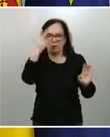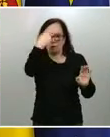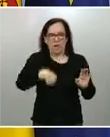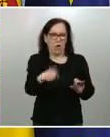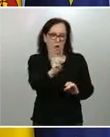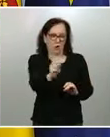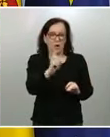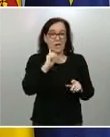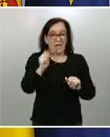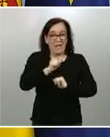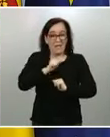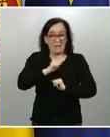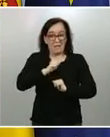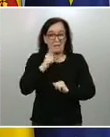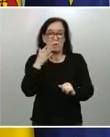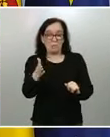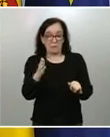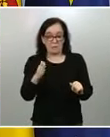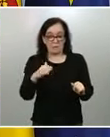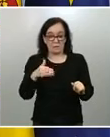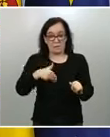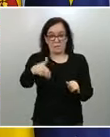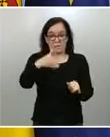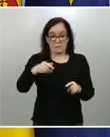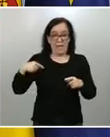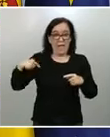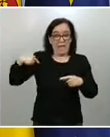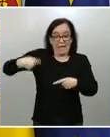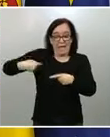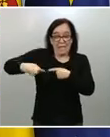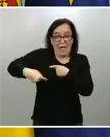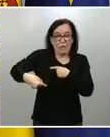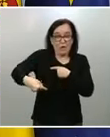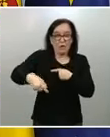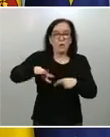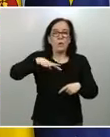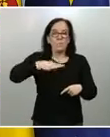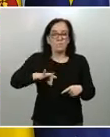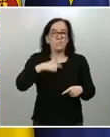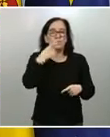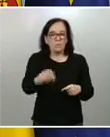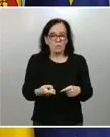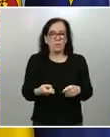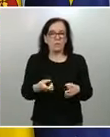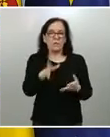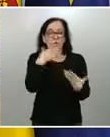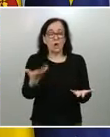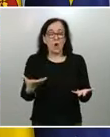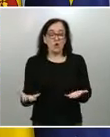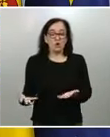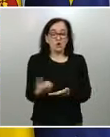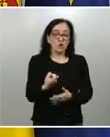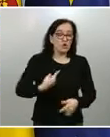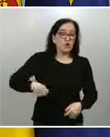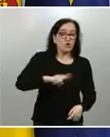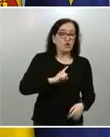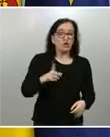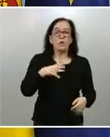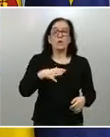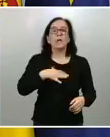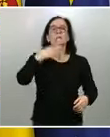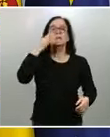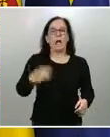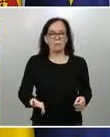día de mañana las próximas generaciones puedan decir que entre todos fueron capaces y